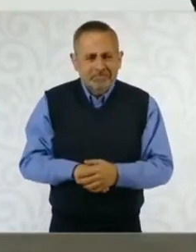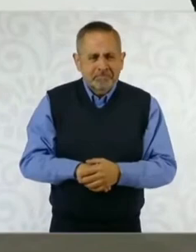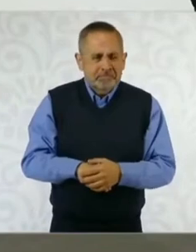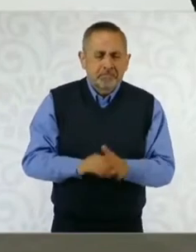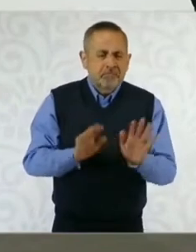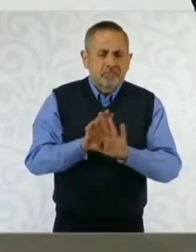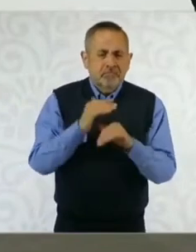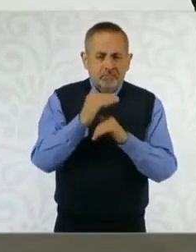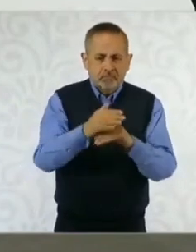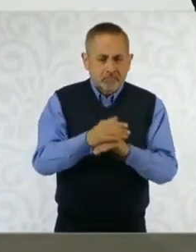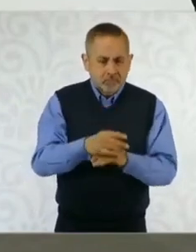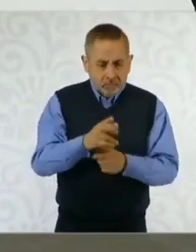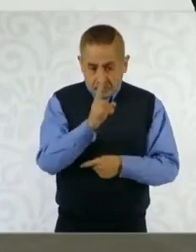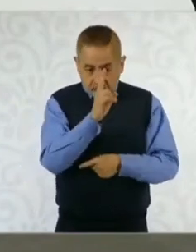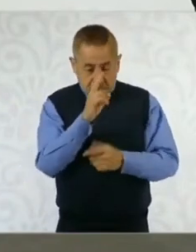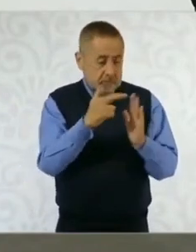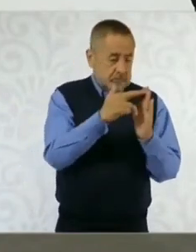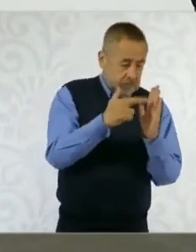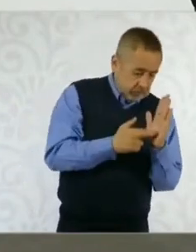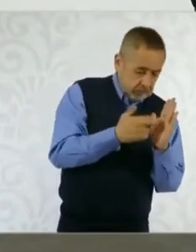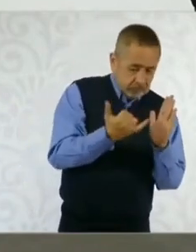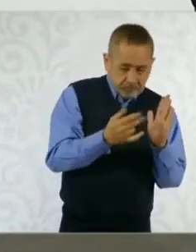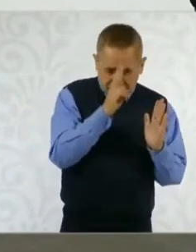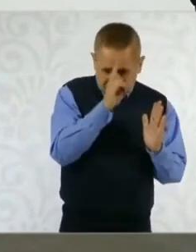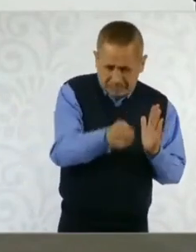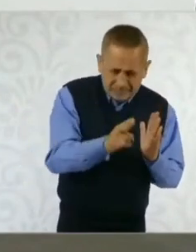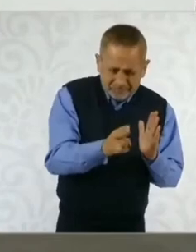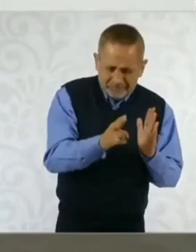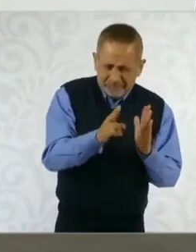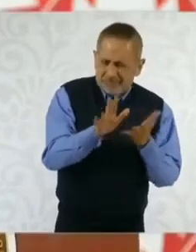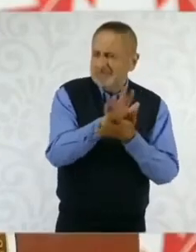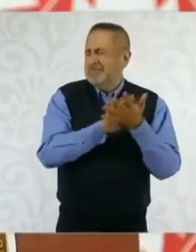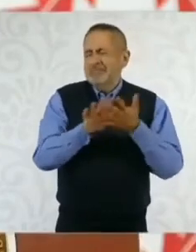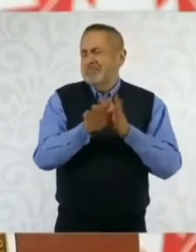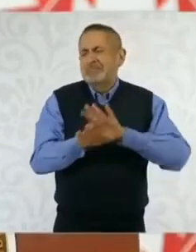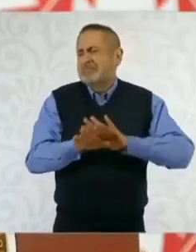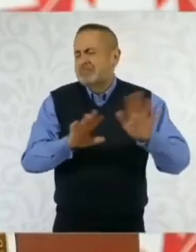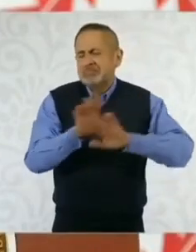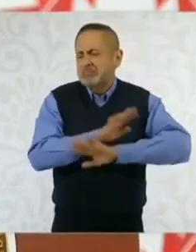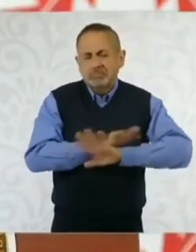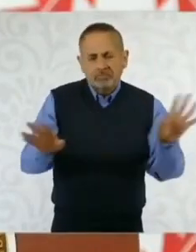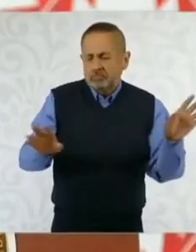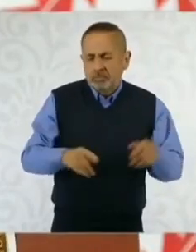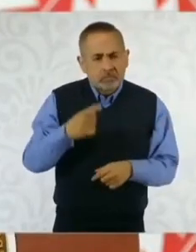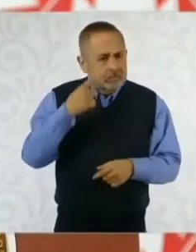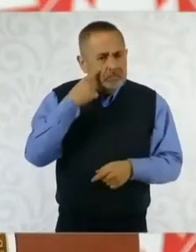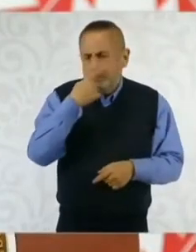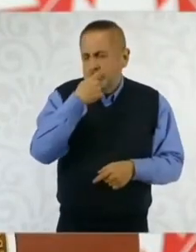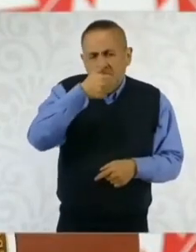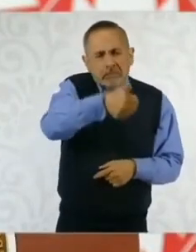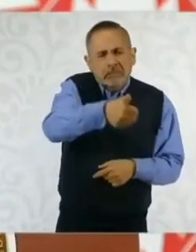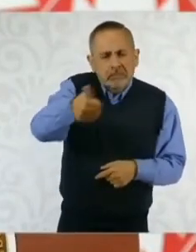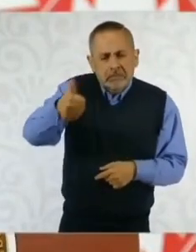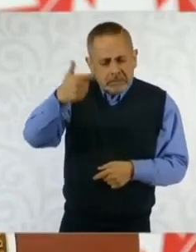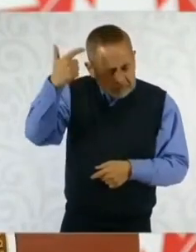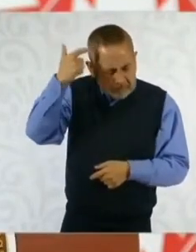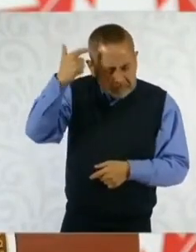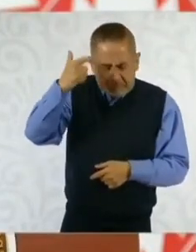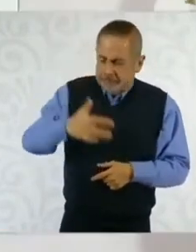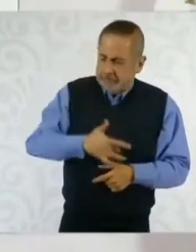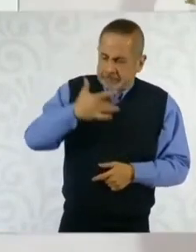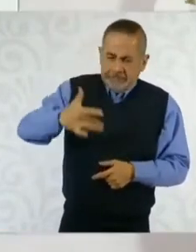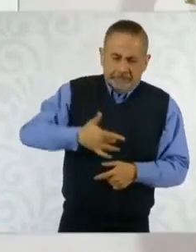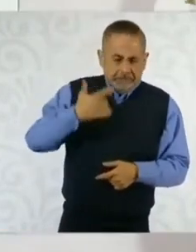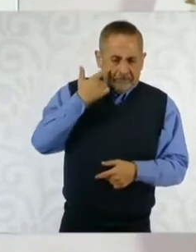el límite entre la censura y la regulación de una red es muy complejo. Entonces, más bien es la concientización de la